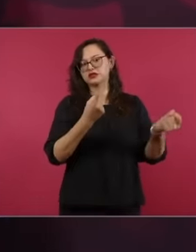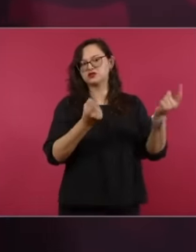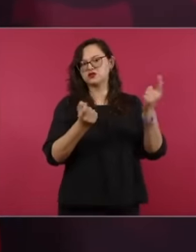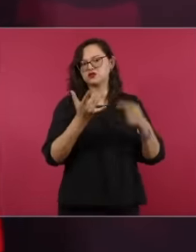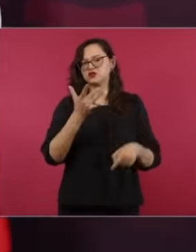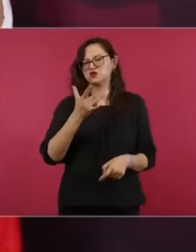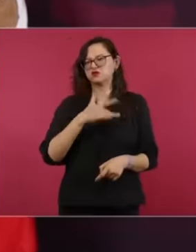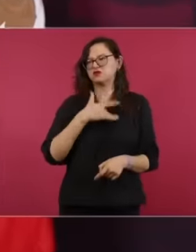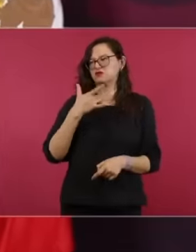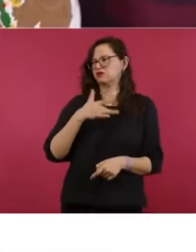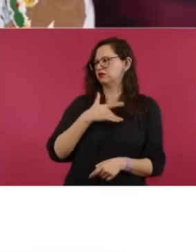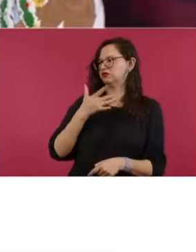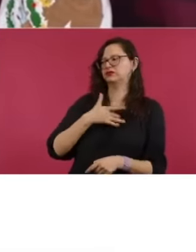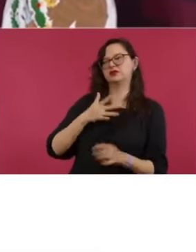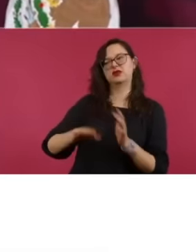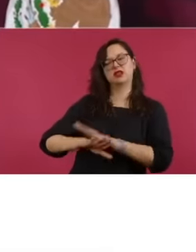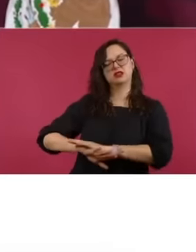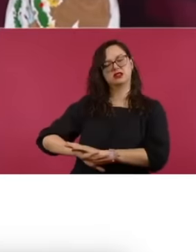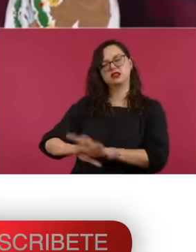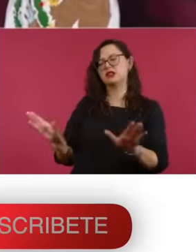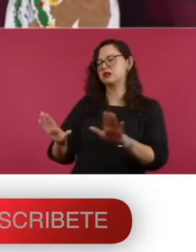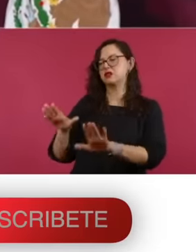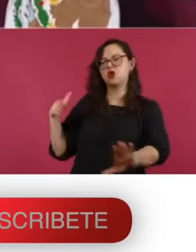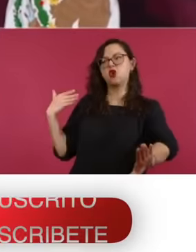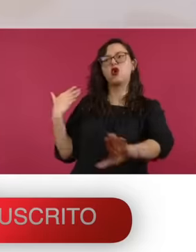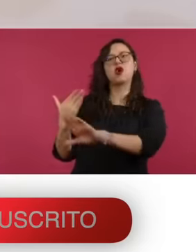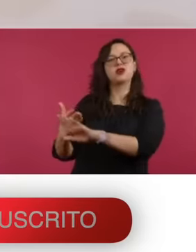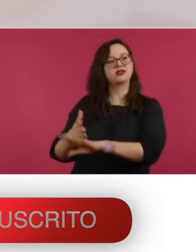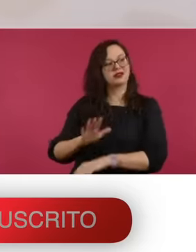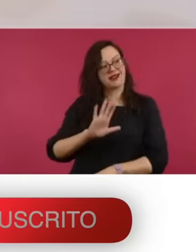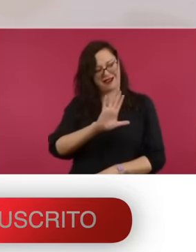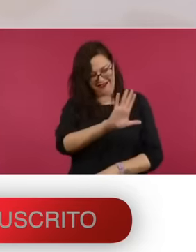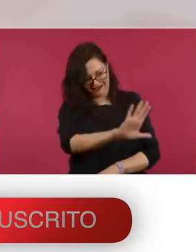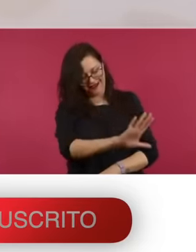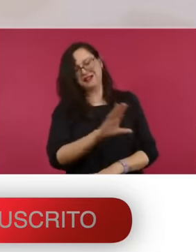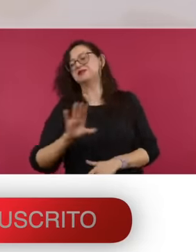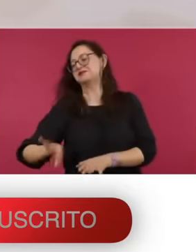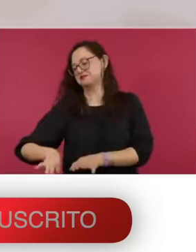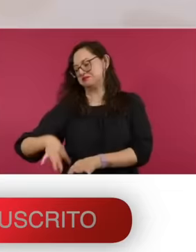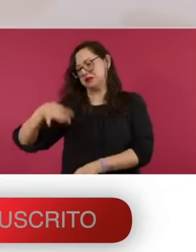y el mismo Salinas sacó recibos.